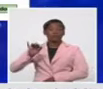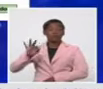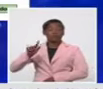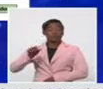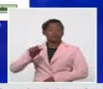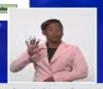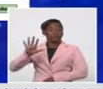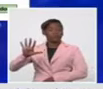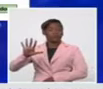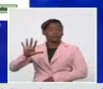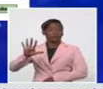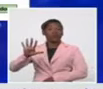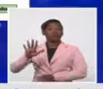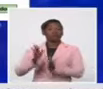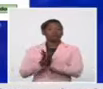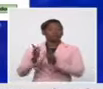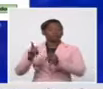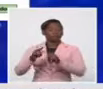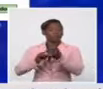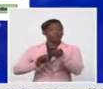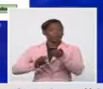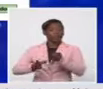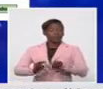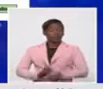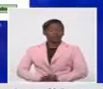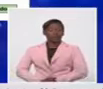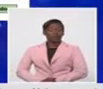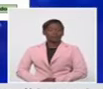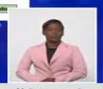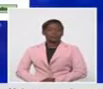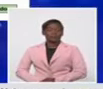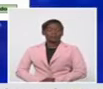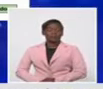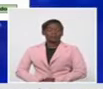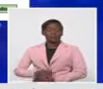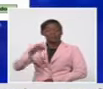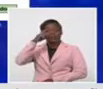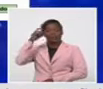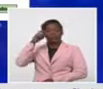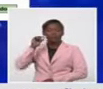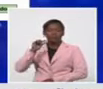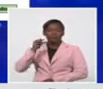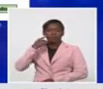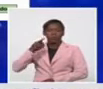268,5 en Matanzas y Santi Espíritu inferior,